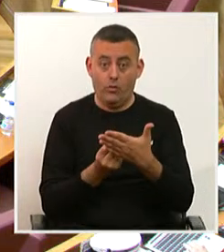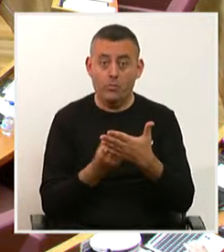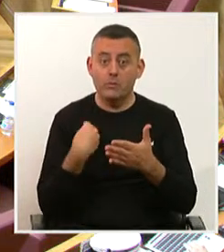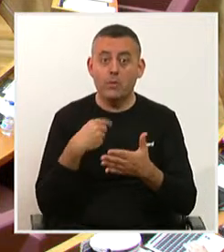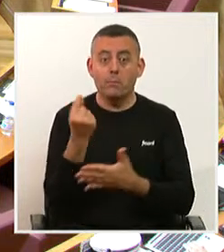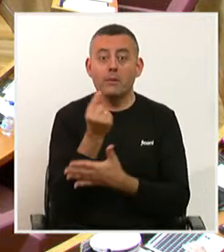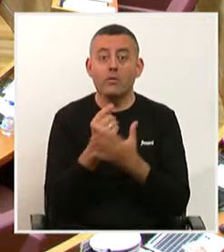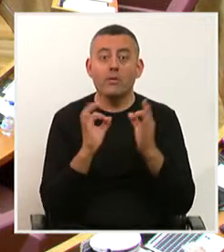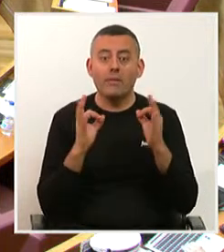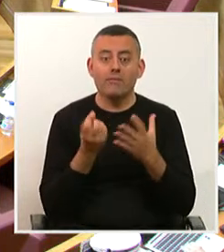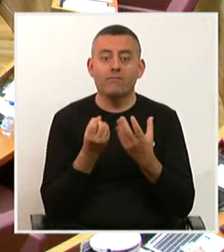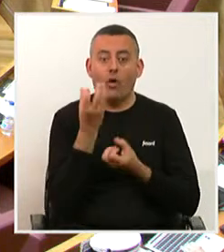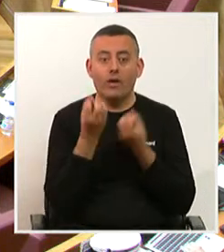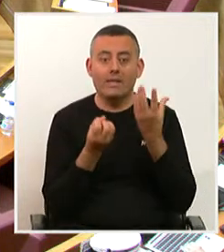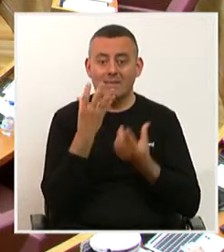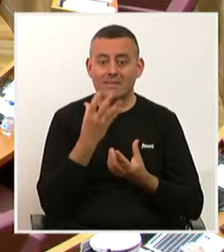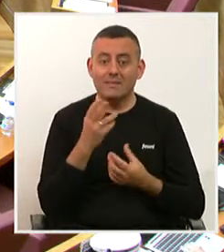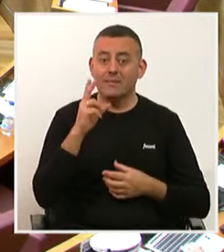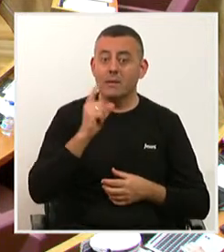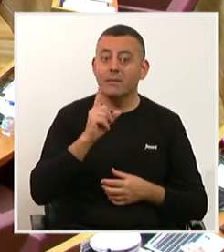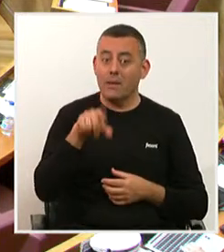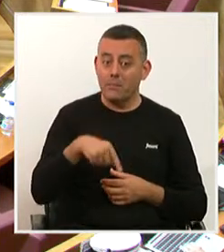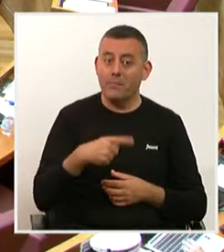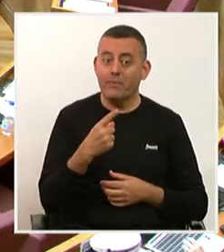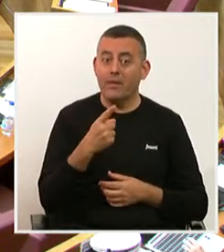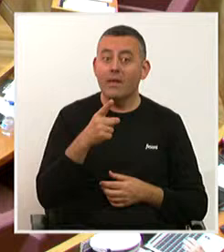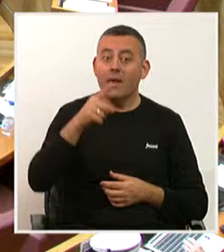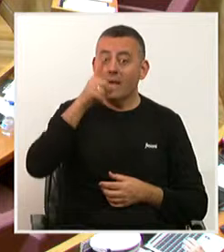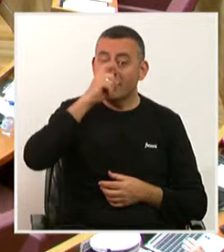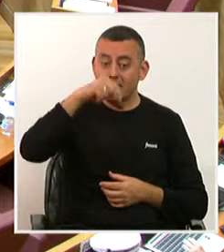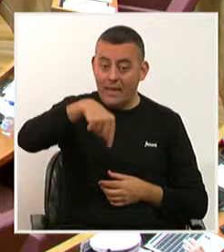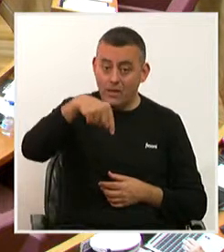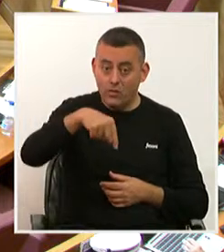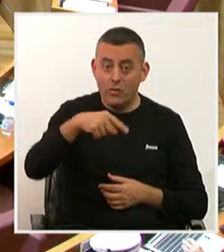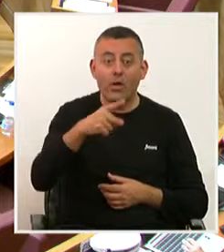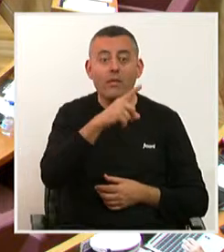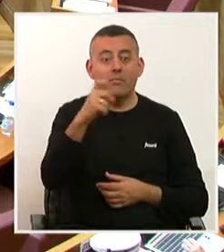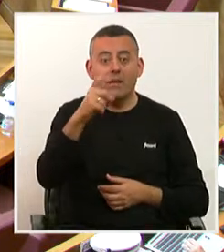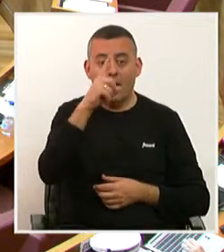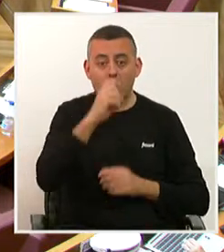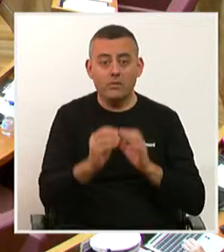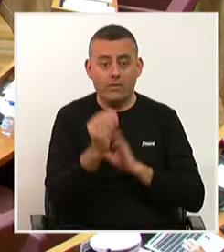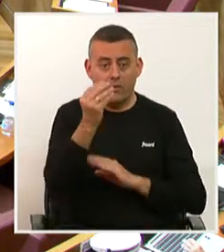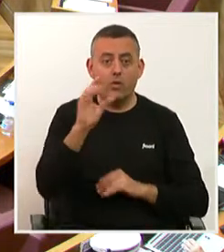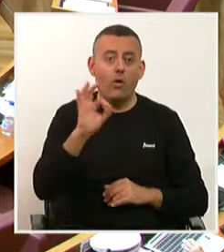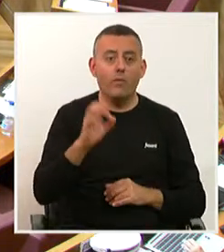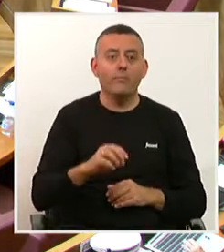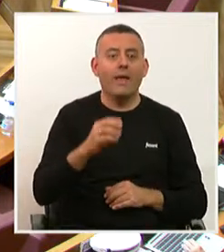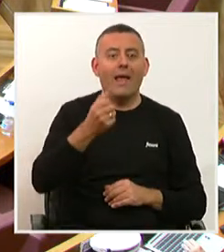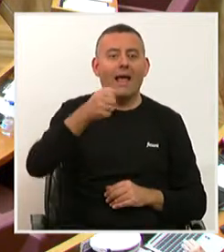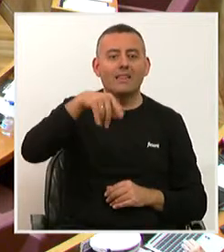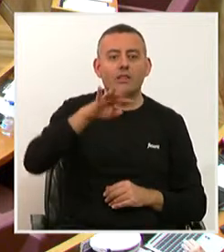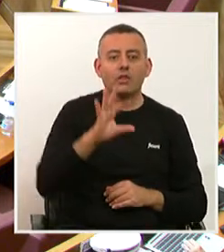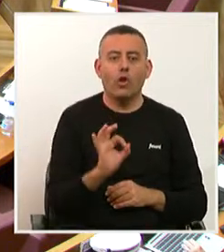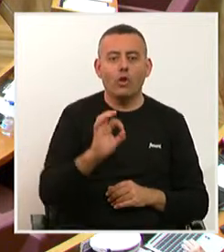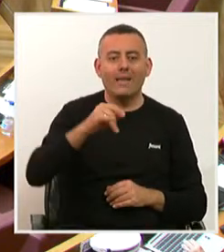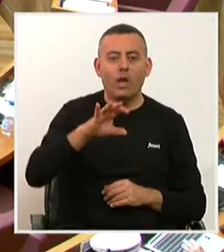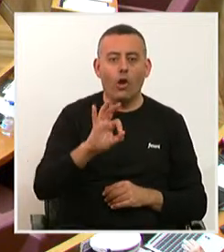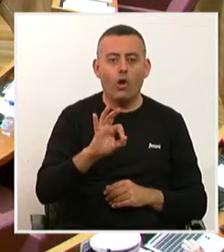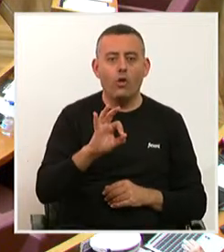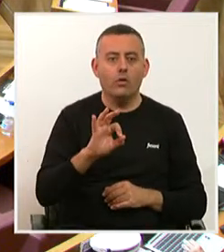flor tambén el centenar con Antonio muño de pintor